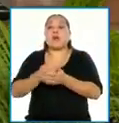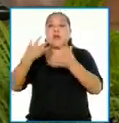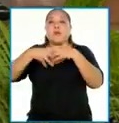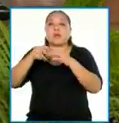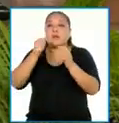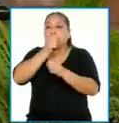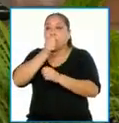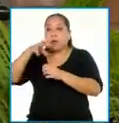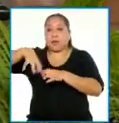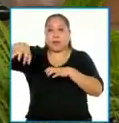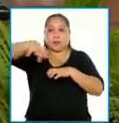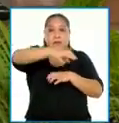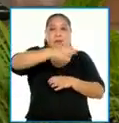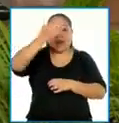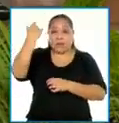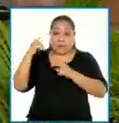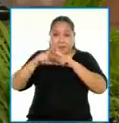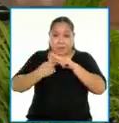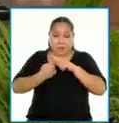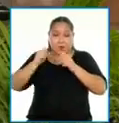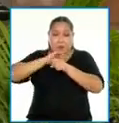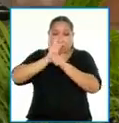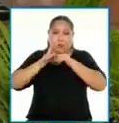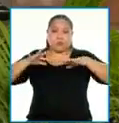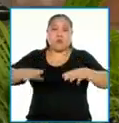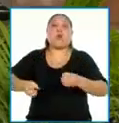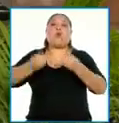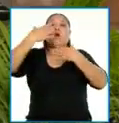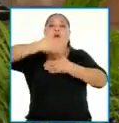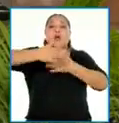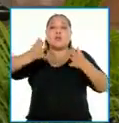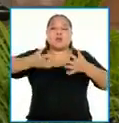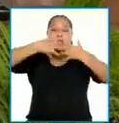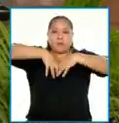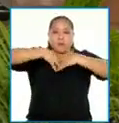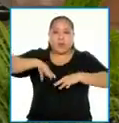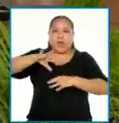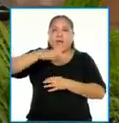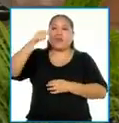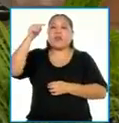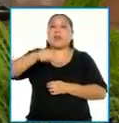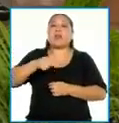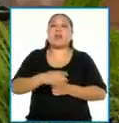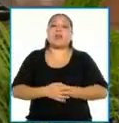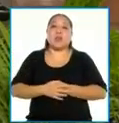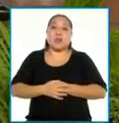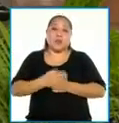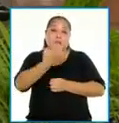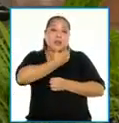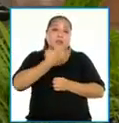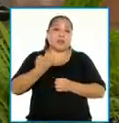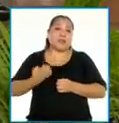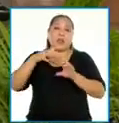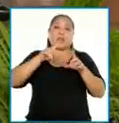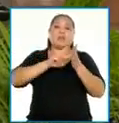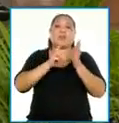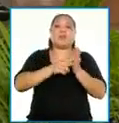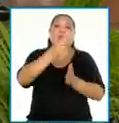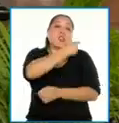Por eso es que al inicio de la pandemia, ¿cuántas plantas habían en el sector público? Es decir, en